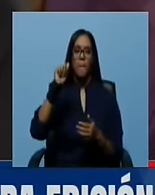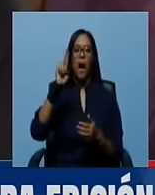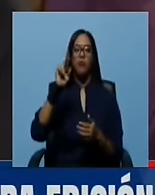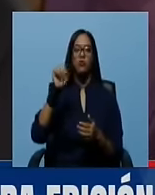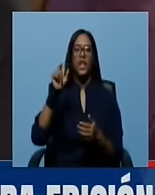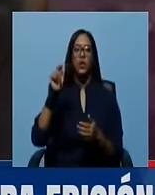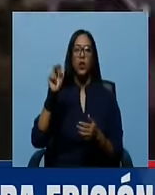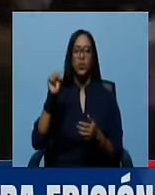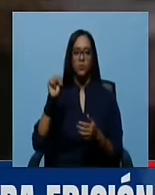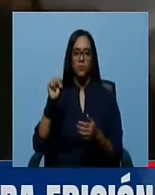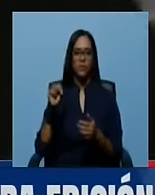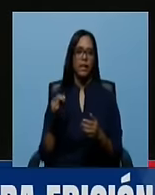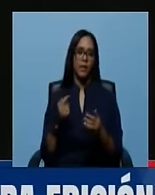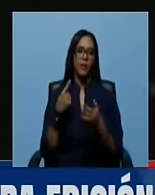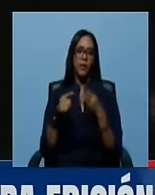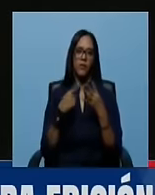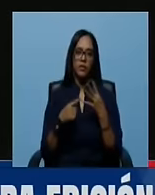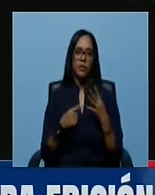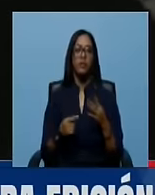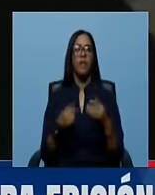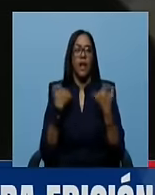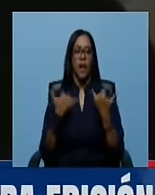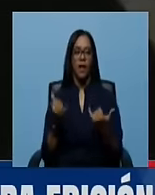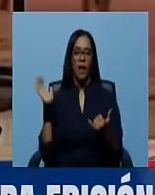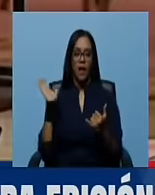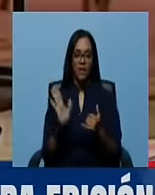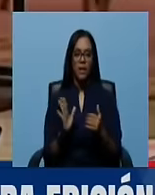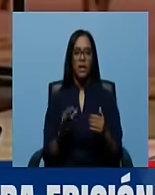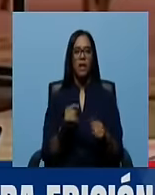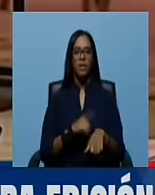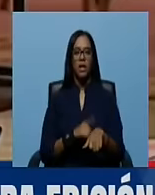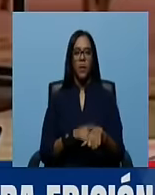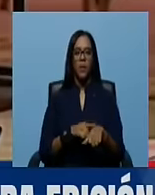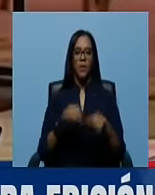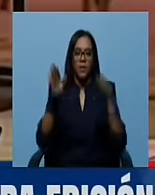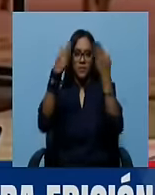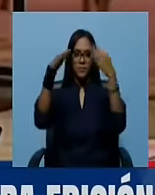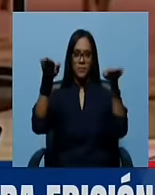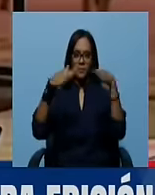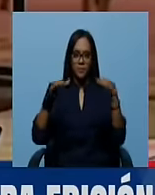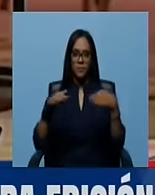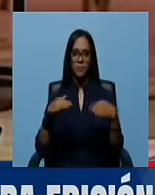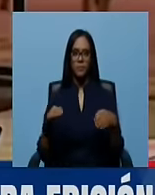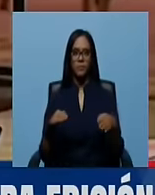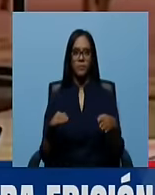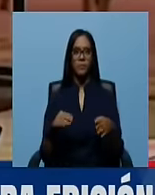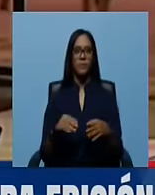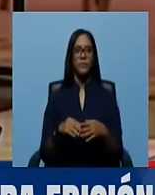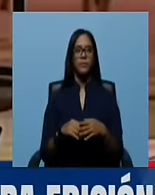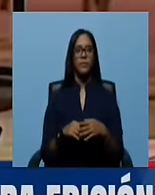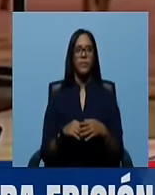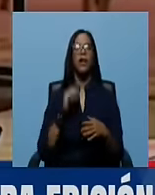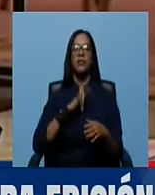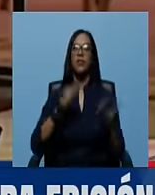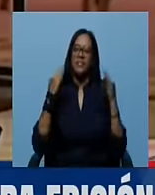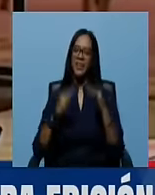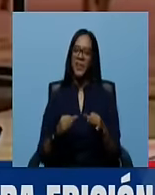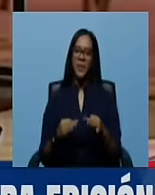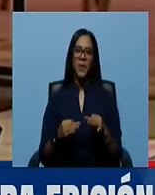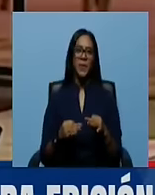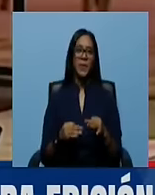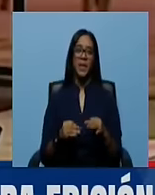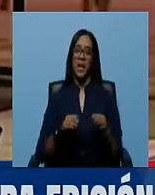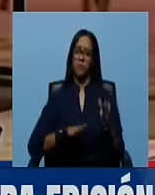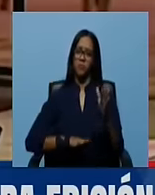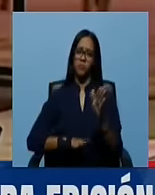por el estilo, pues. Ahora viene la temporada decembrina y estoy seguro que se van a romper